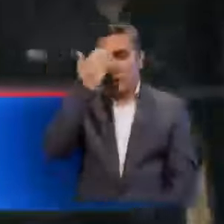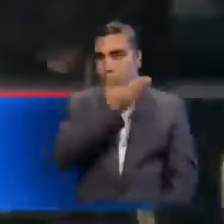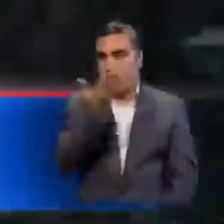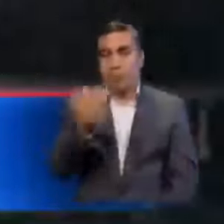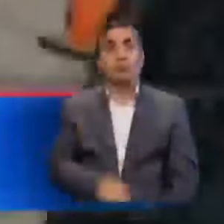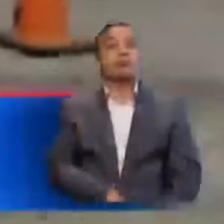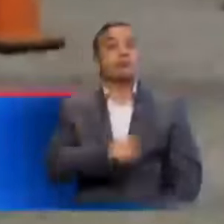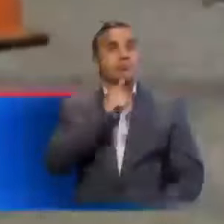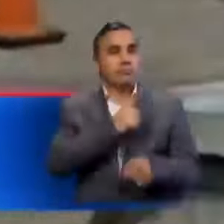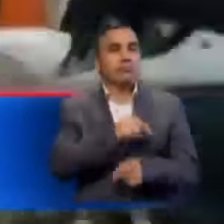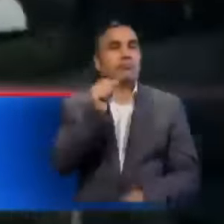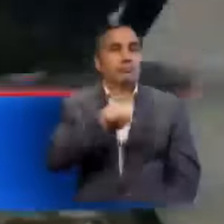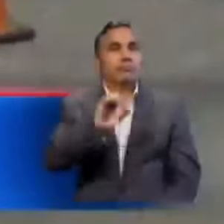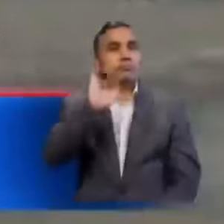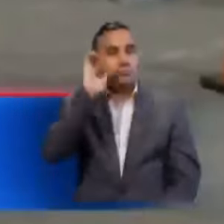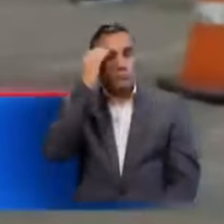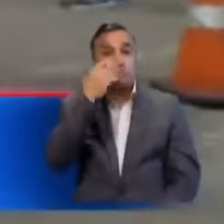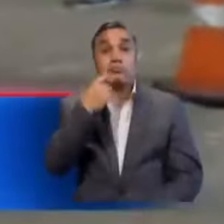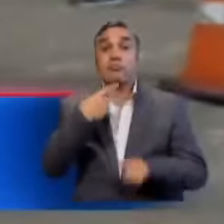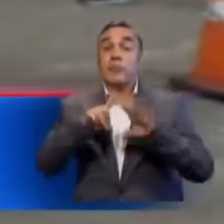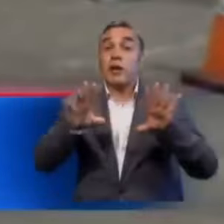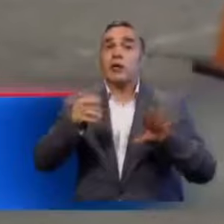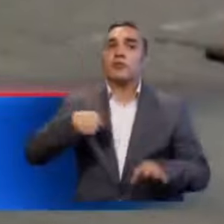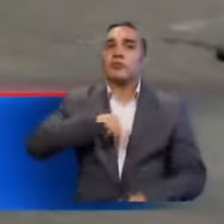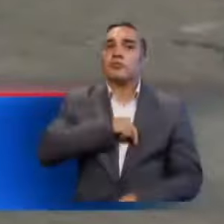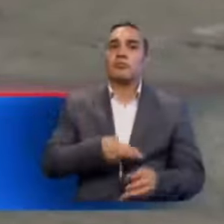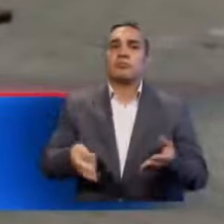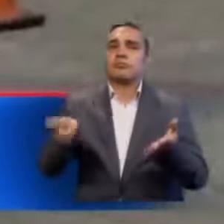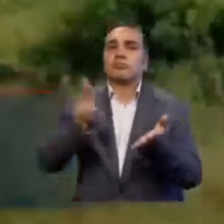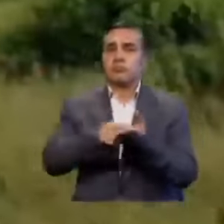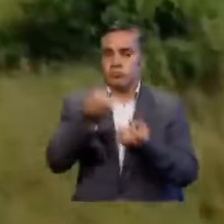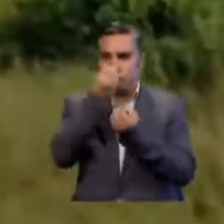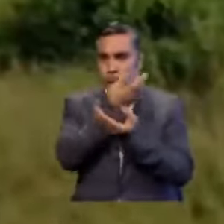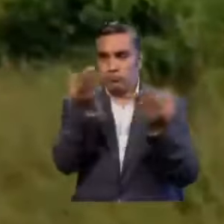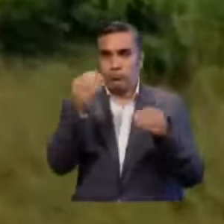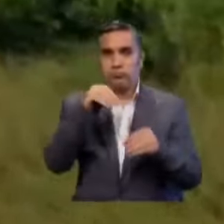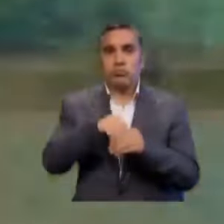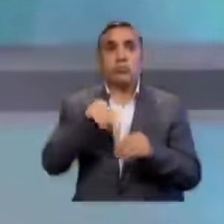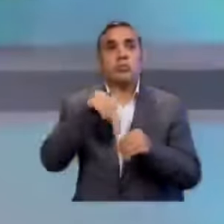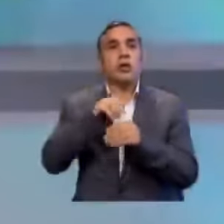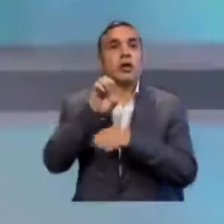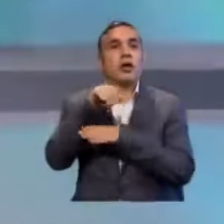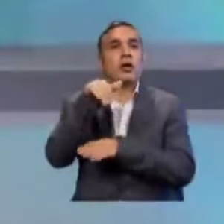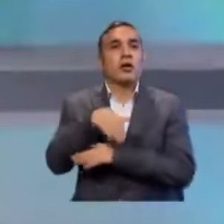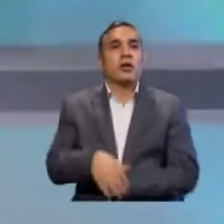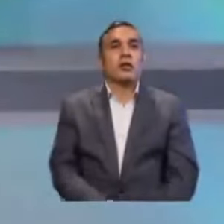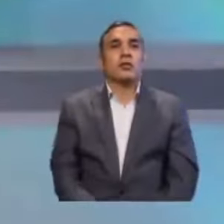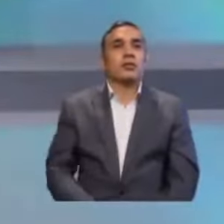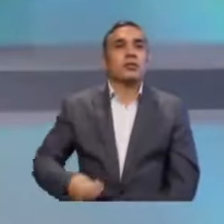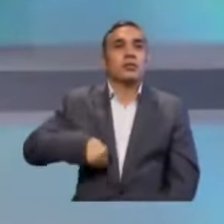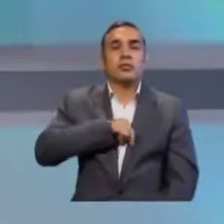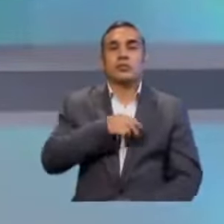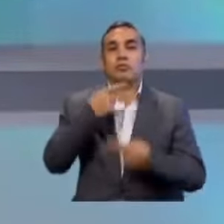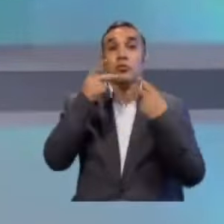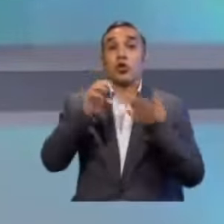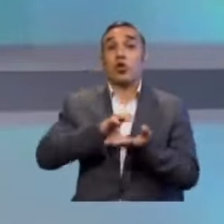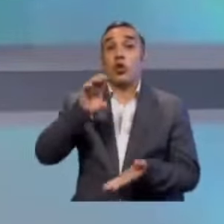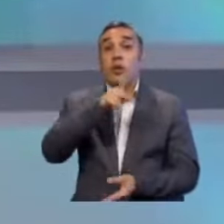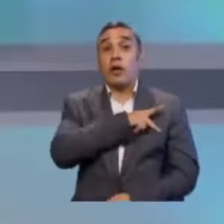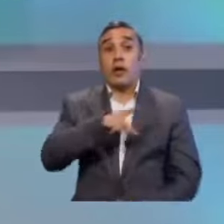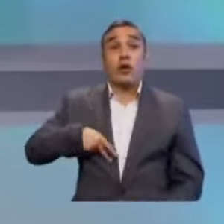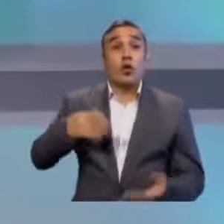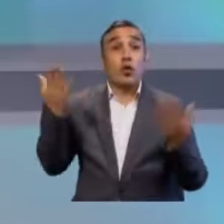está viviendo en las cárceles. Pero bueno, vamos a retomar la información local, así que vamos con lo que habíamos anunciado. Los colegios